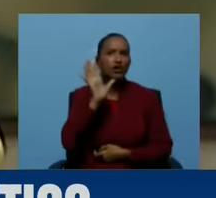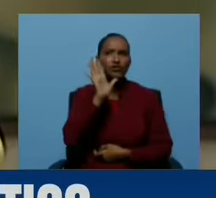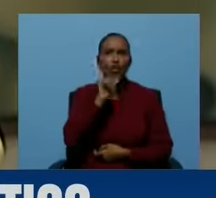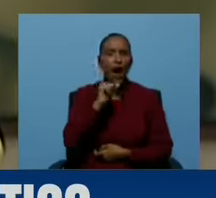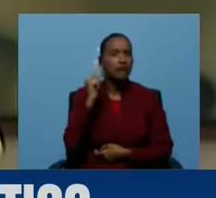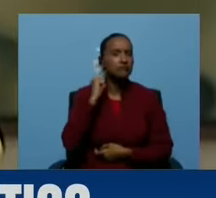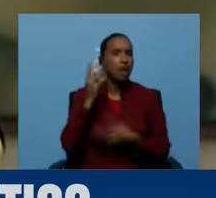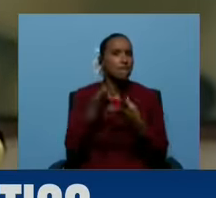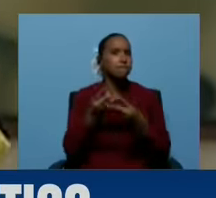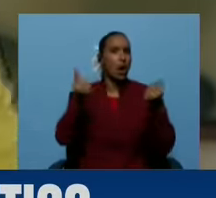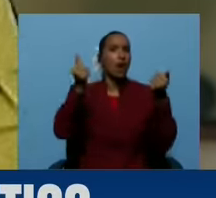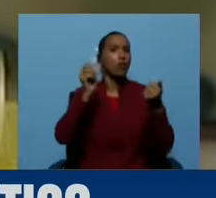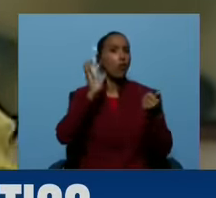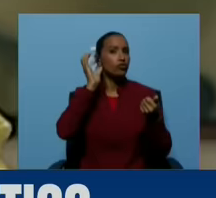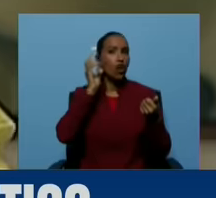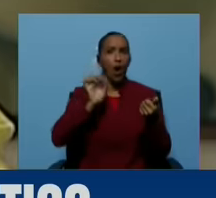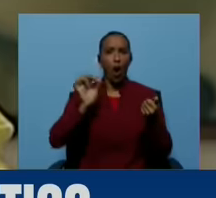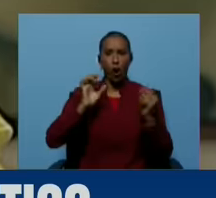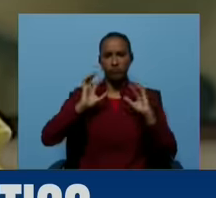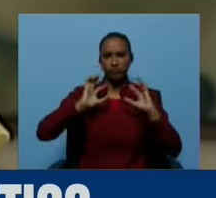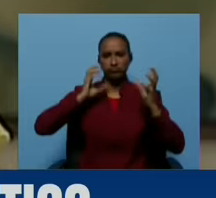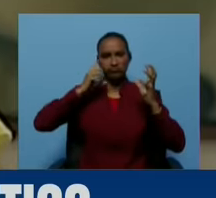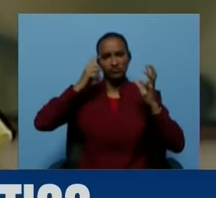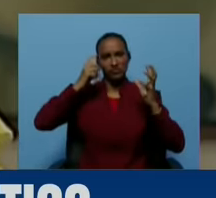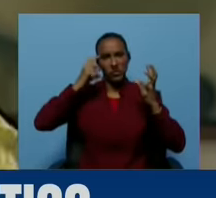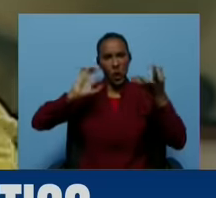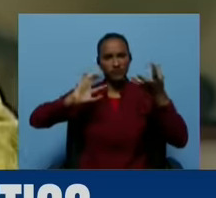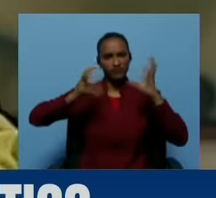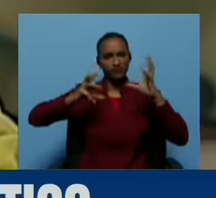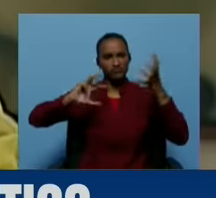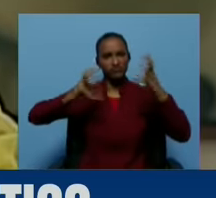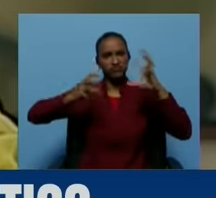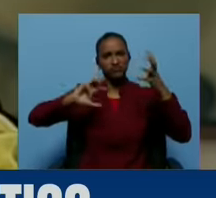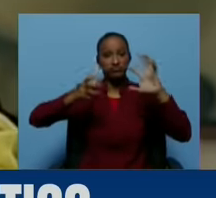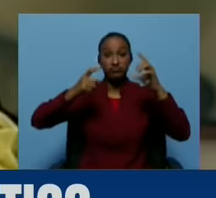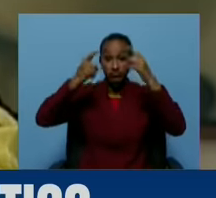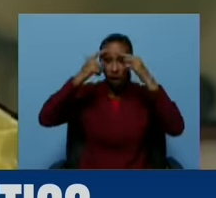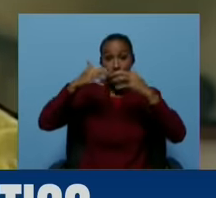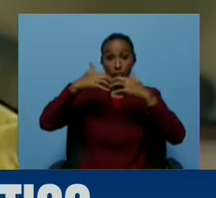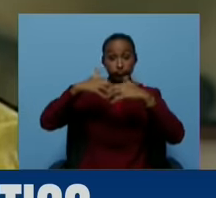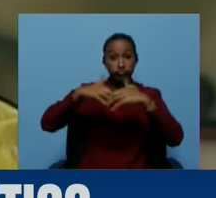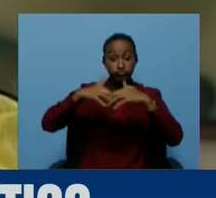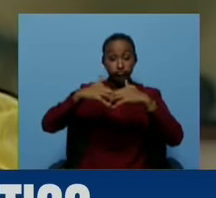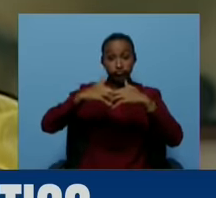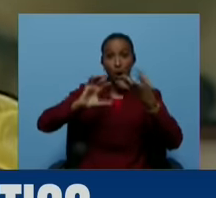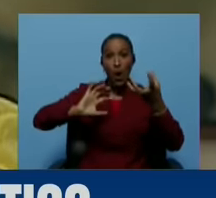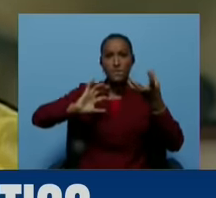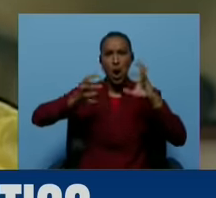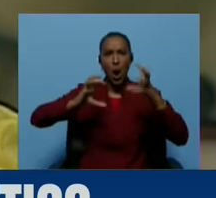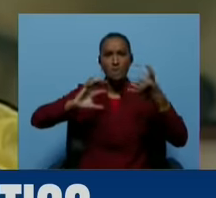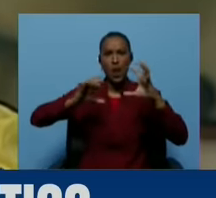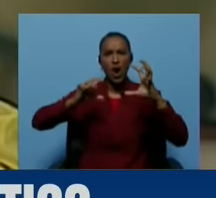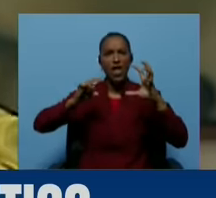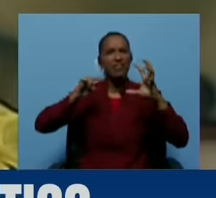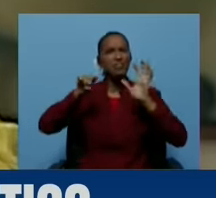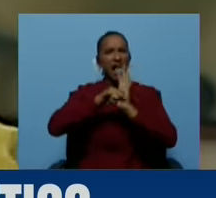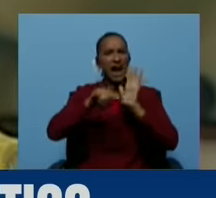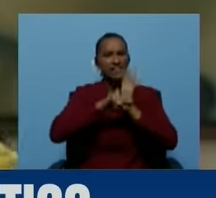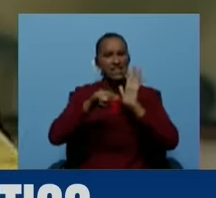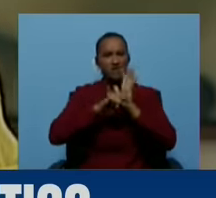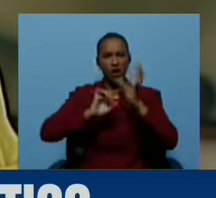alterando los procesos cognitivos y alterando también los procesos de